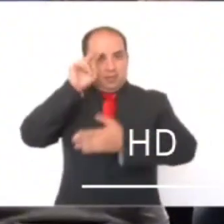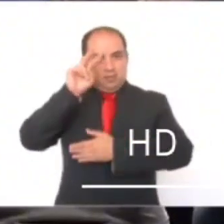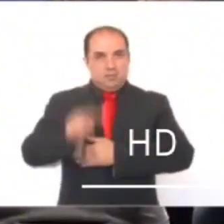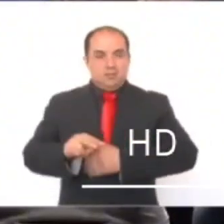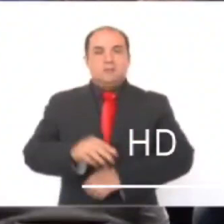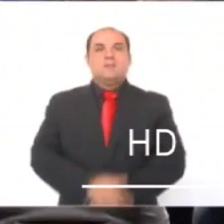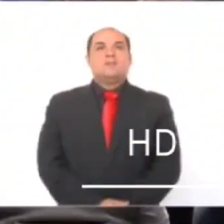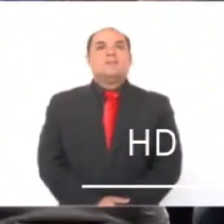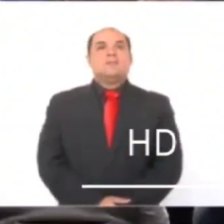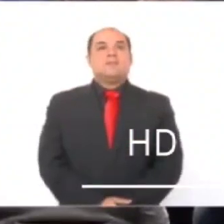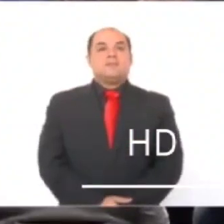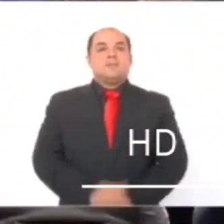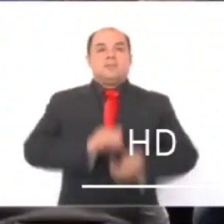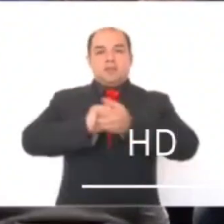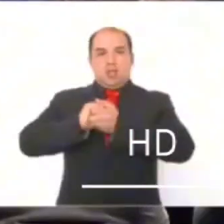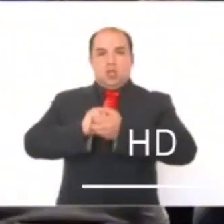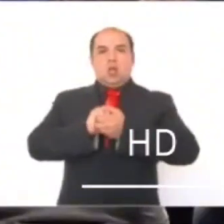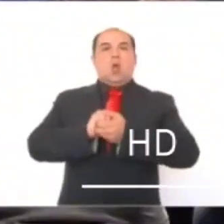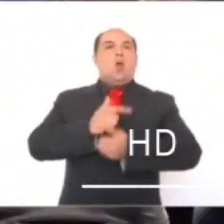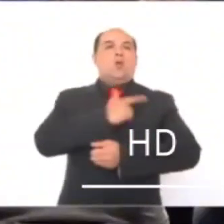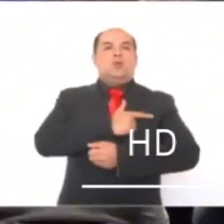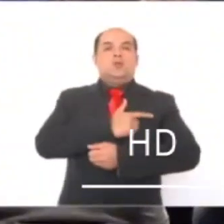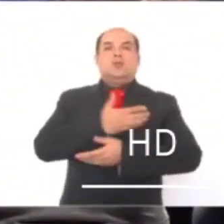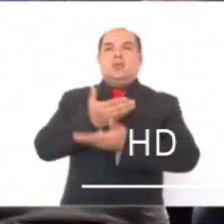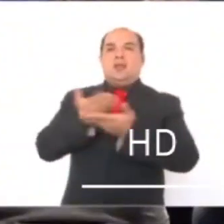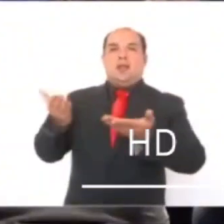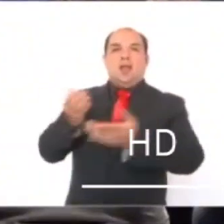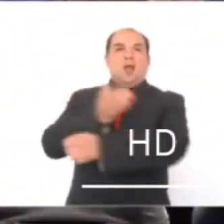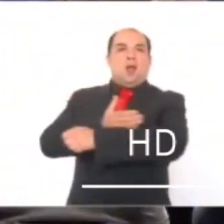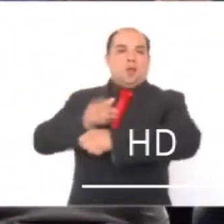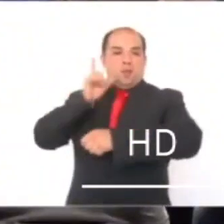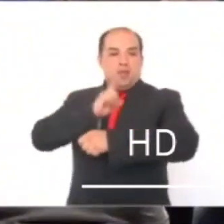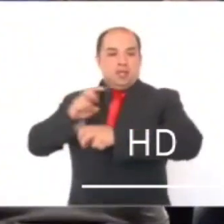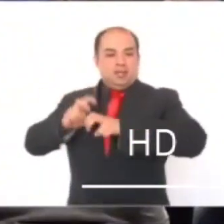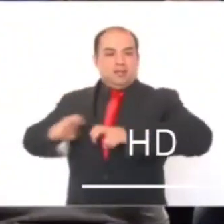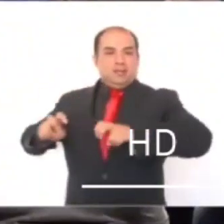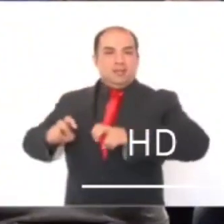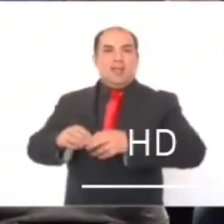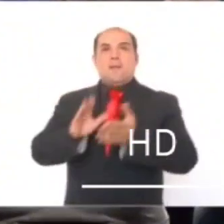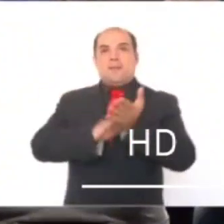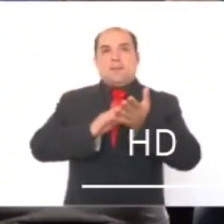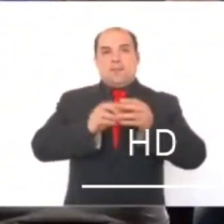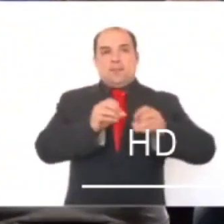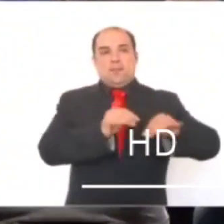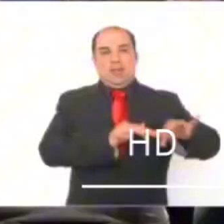verdad. Saludo con mucho gusto a mis queridas colegas. Ya se me cayó el papelito.